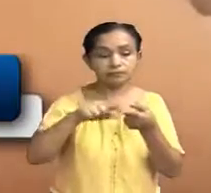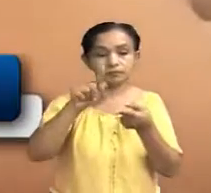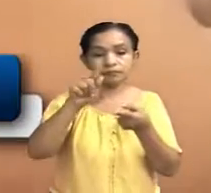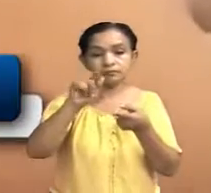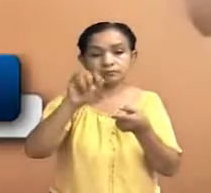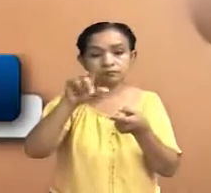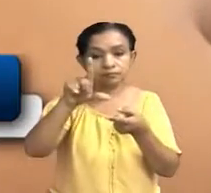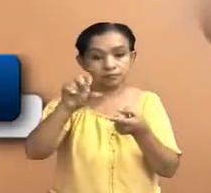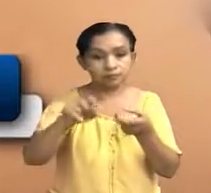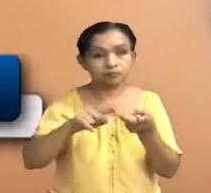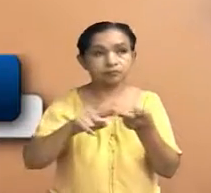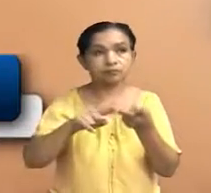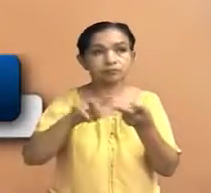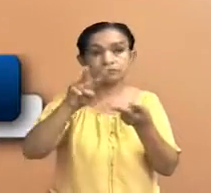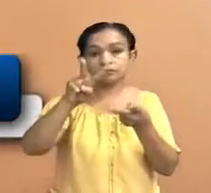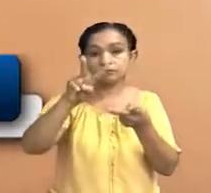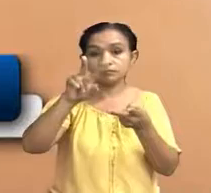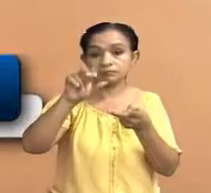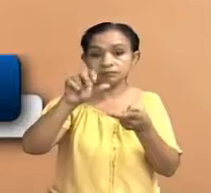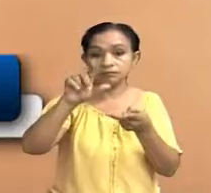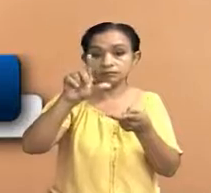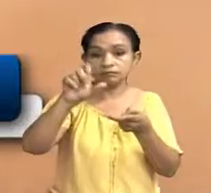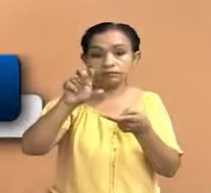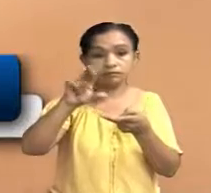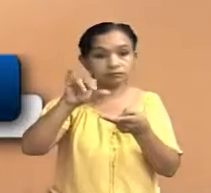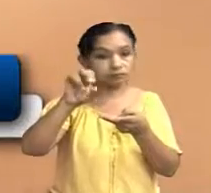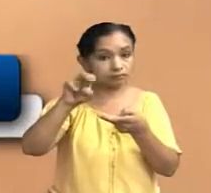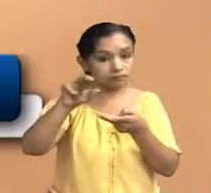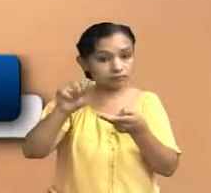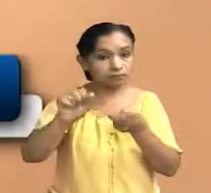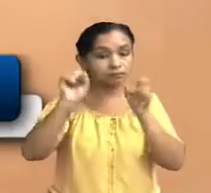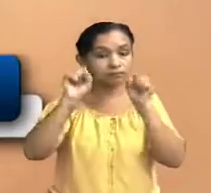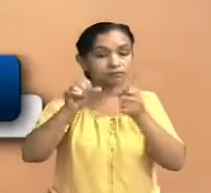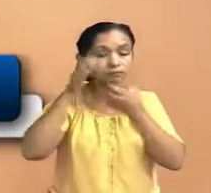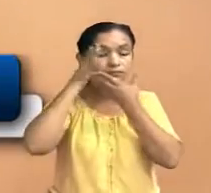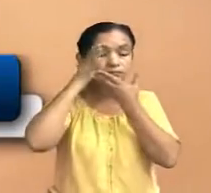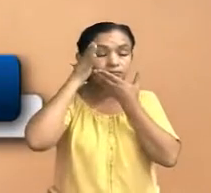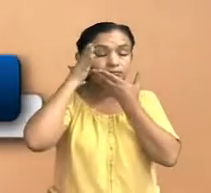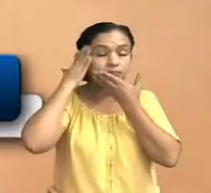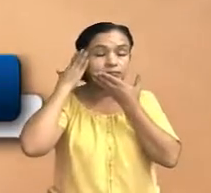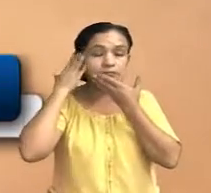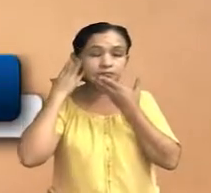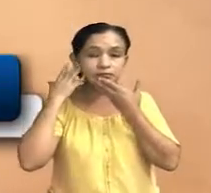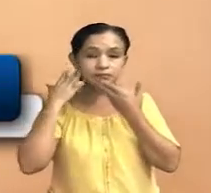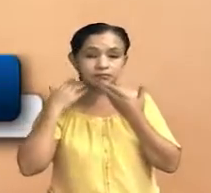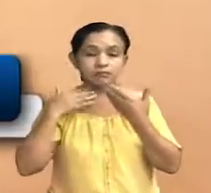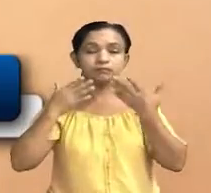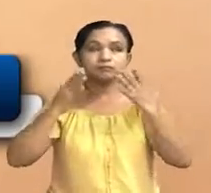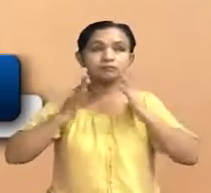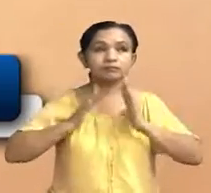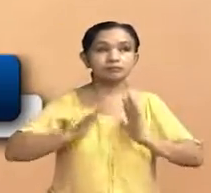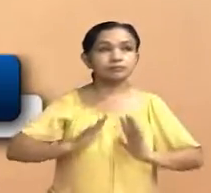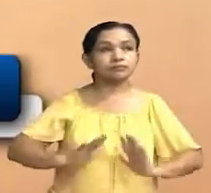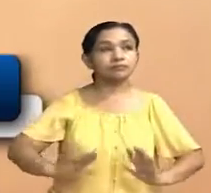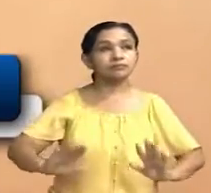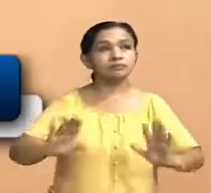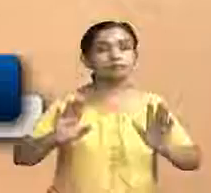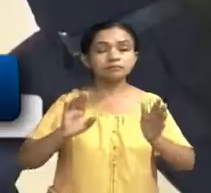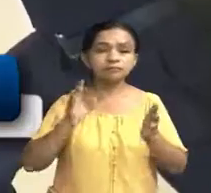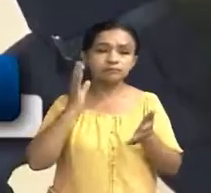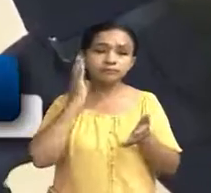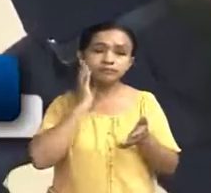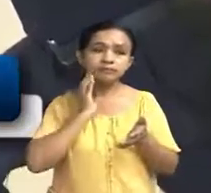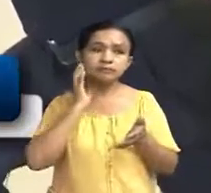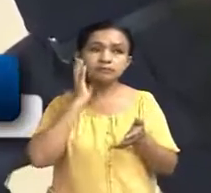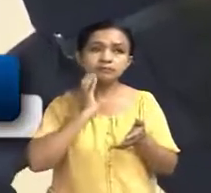tilo, inclusive valeriana, para que este paciente pueda relajar el músculo y se sienta muy bien. En su experiencia